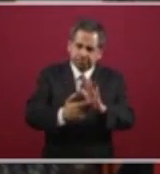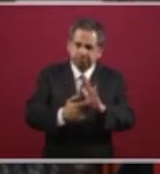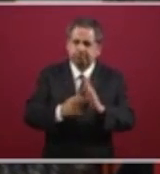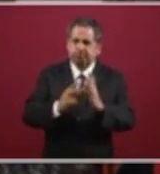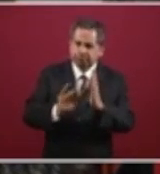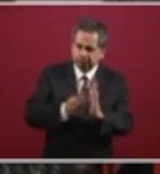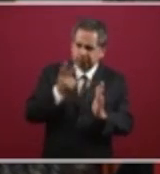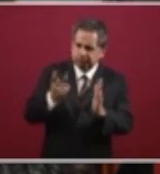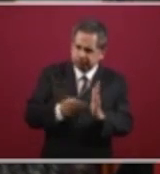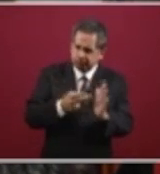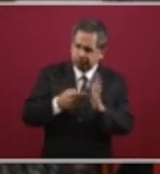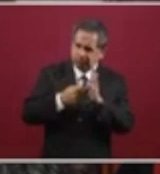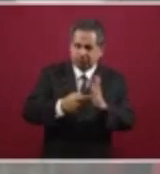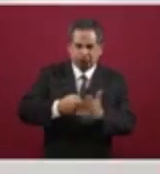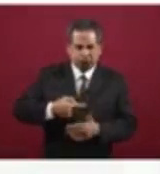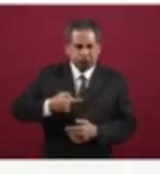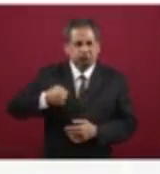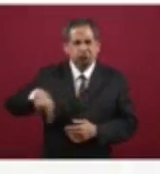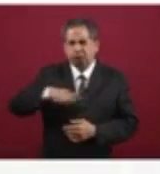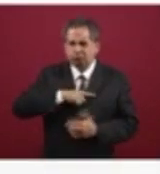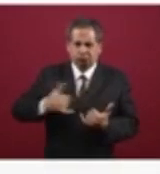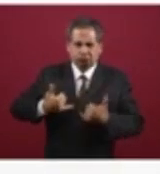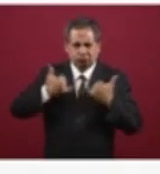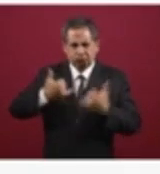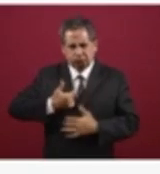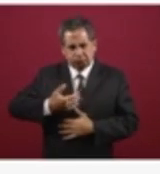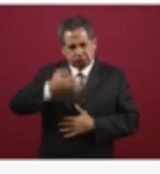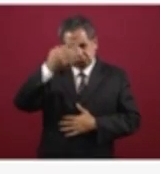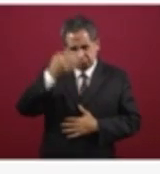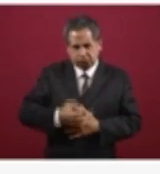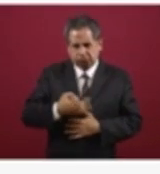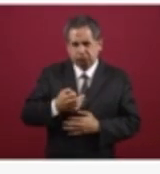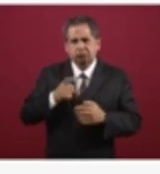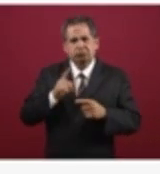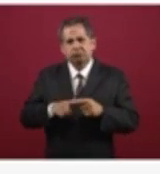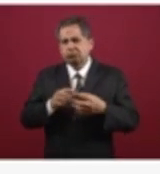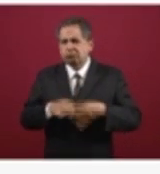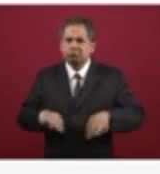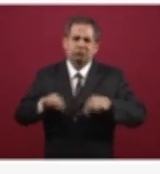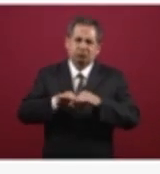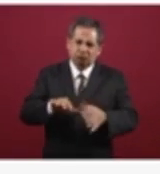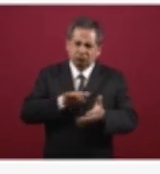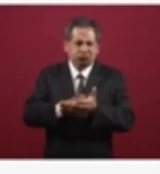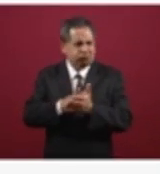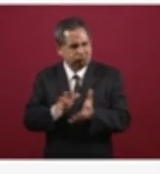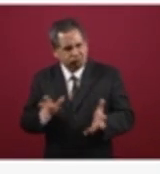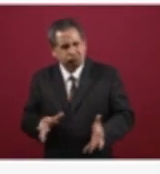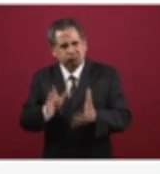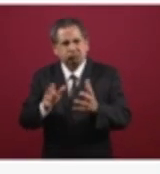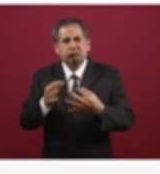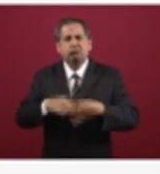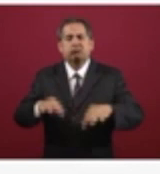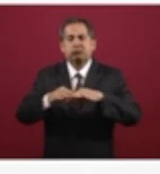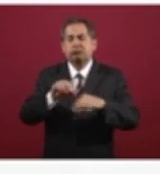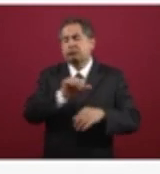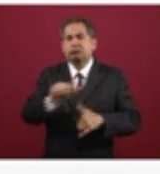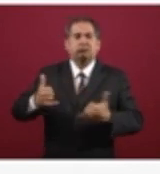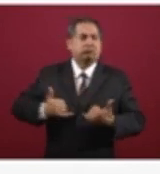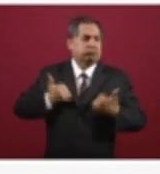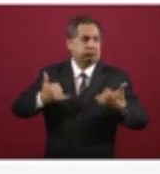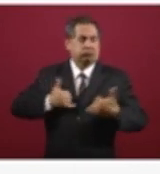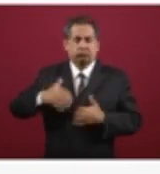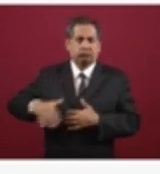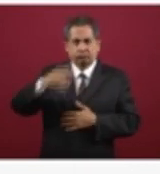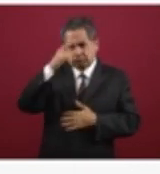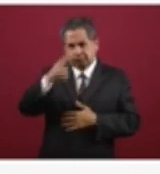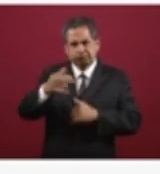vez que la dignidad y la voluntad creadora es elemento casi conatural de las juventudes de México y